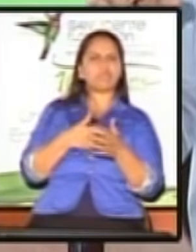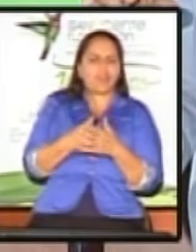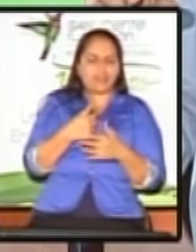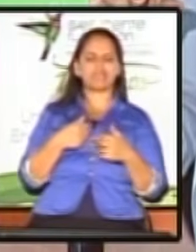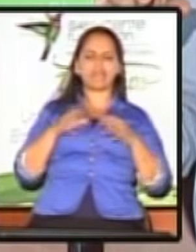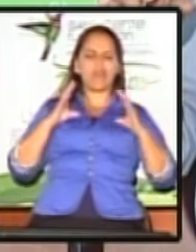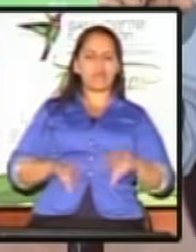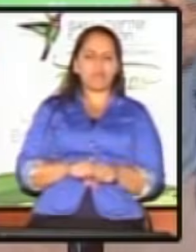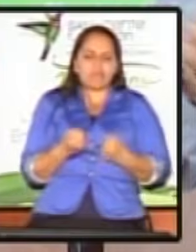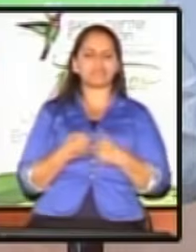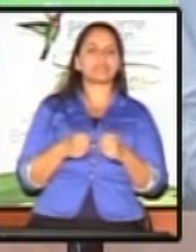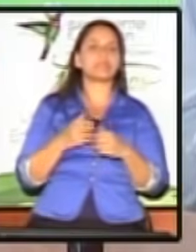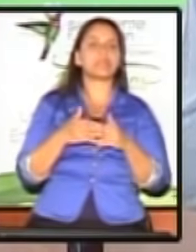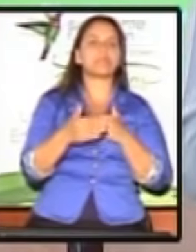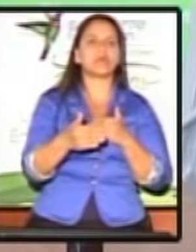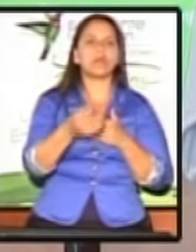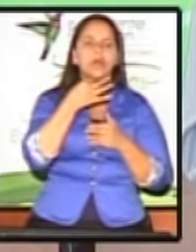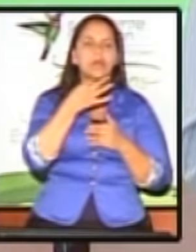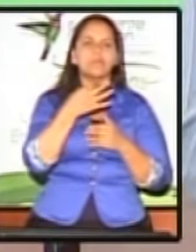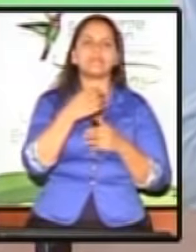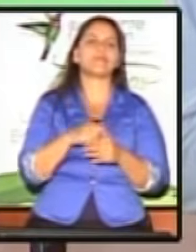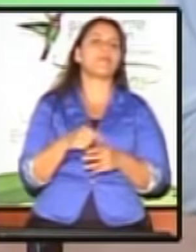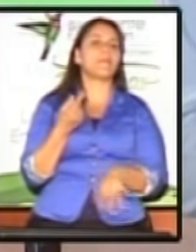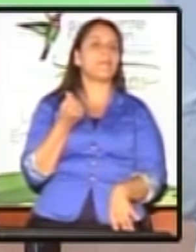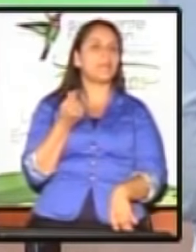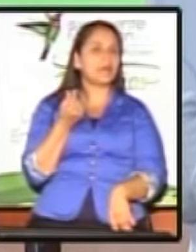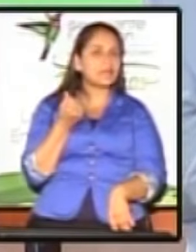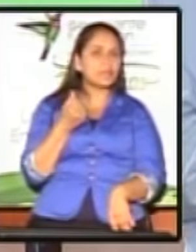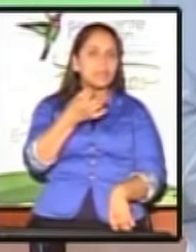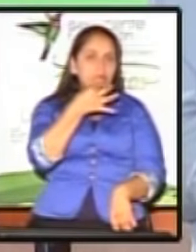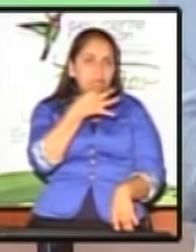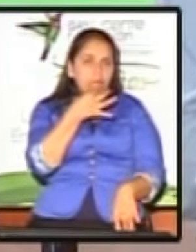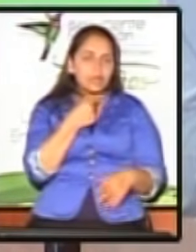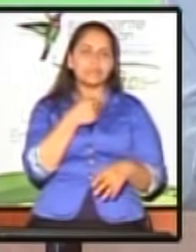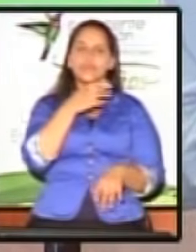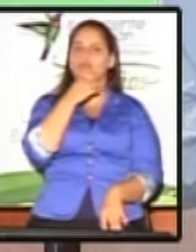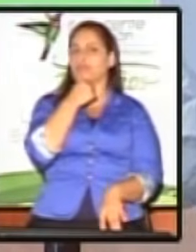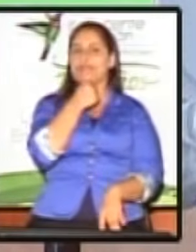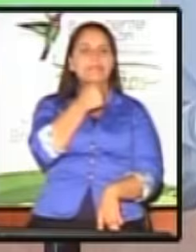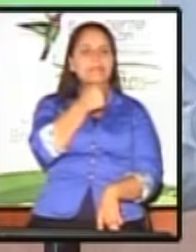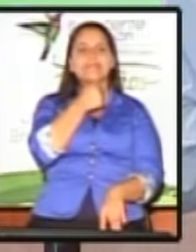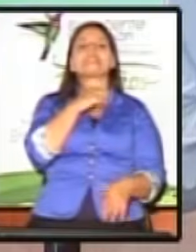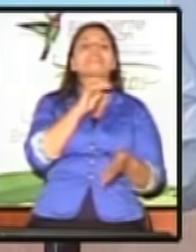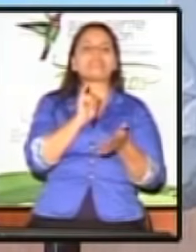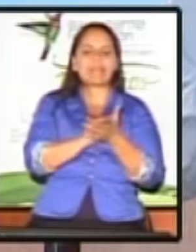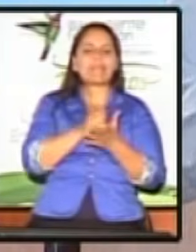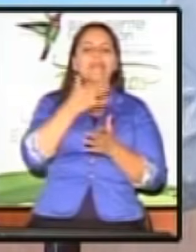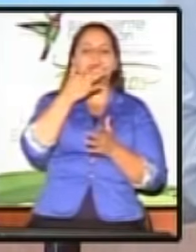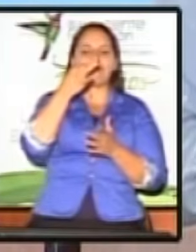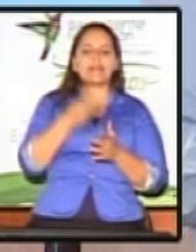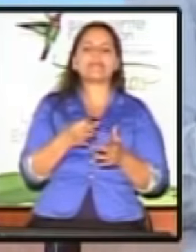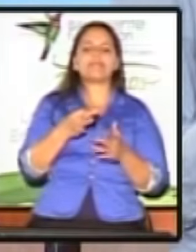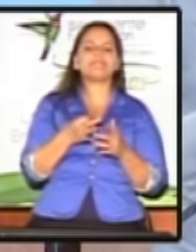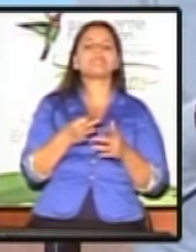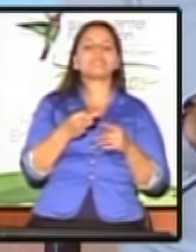para curar, pero pocos recursos para cuidar. Esa es la realidad que muchas veces